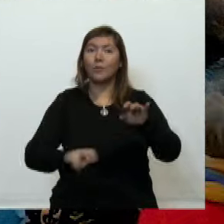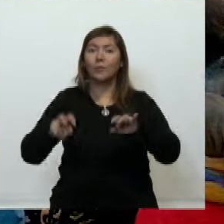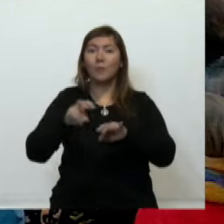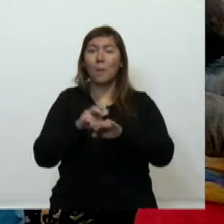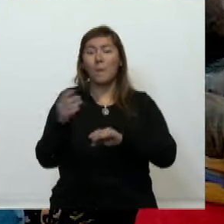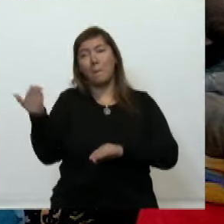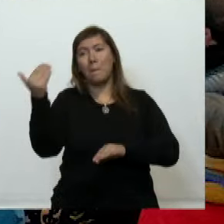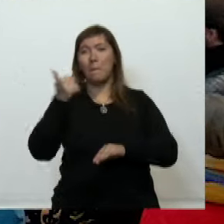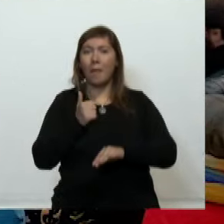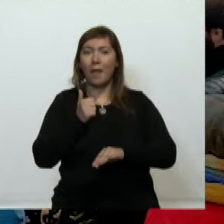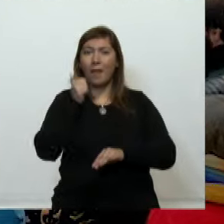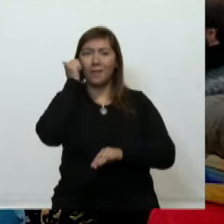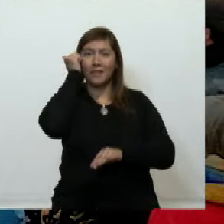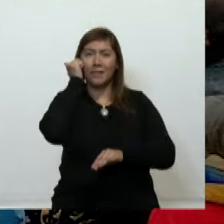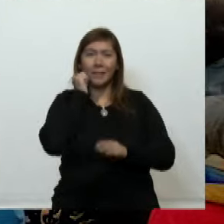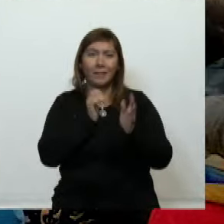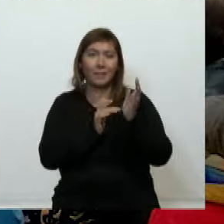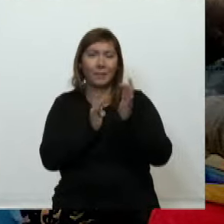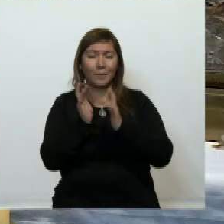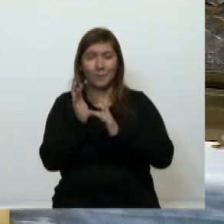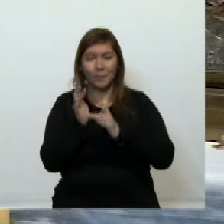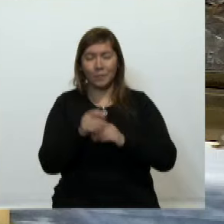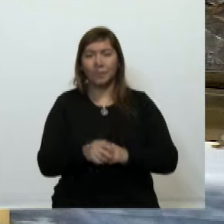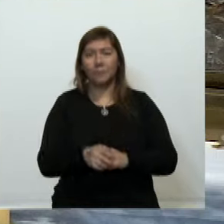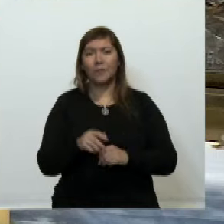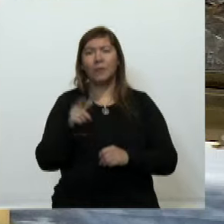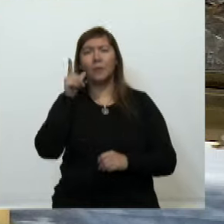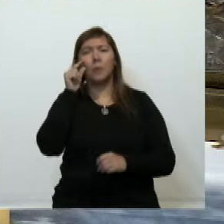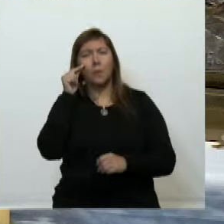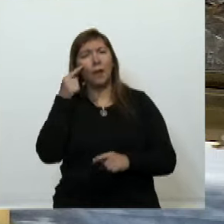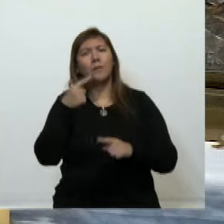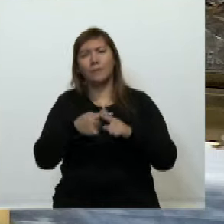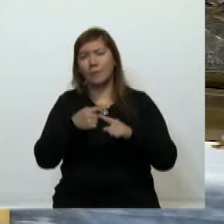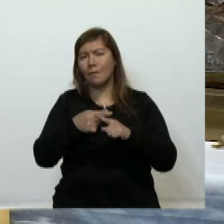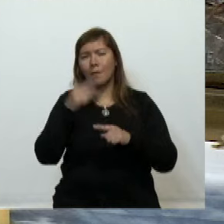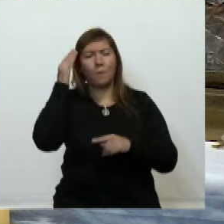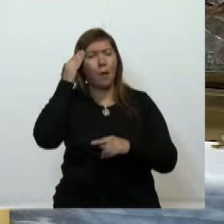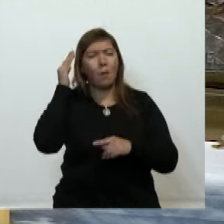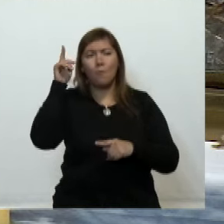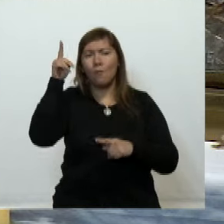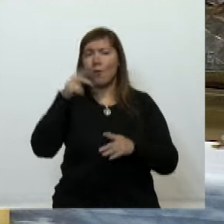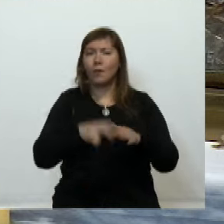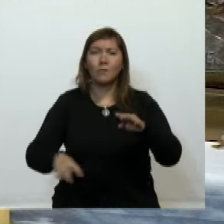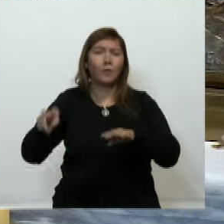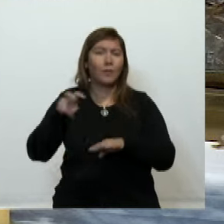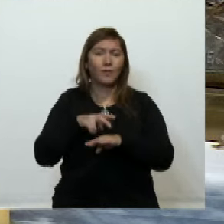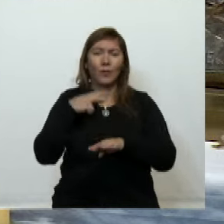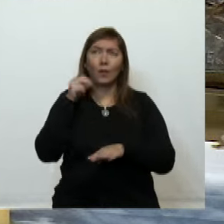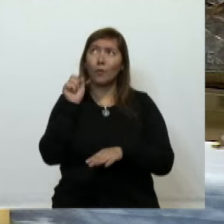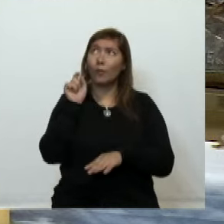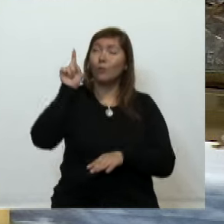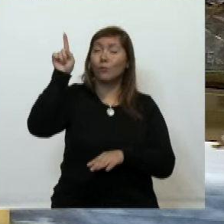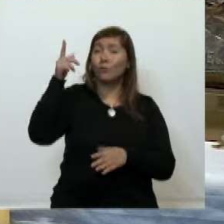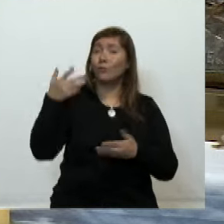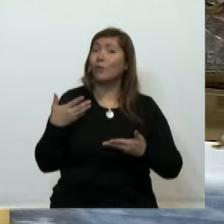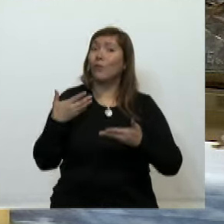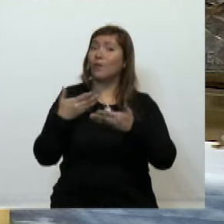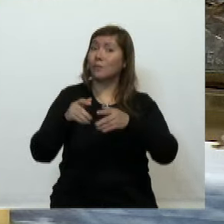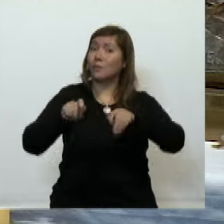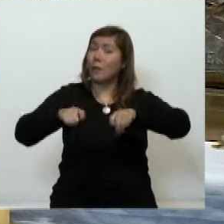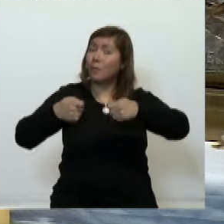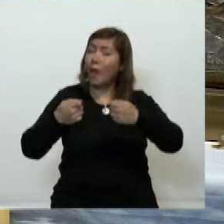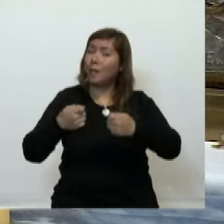Señor Jesús. Así, Padre, al celebrar ahora el memorial de la muerte y resurrección de tu Hijo, te ofrecemos el pan de vida y el cáliz